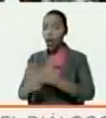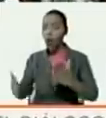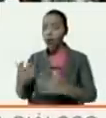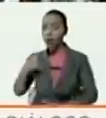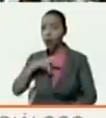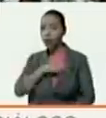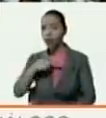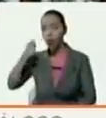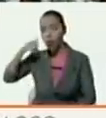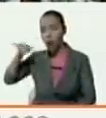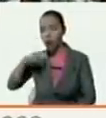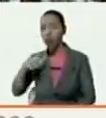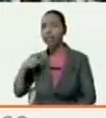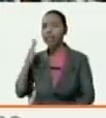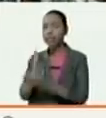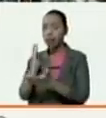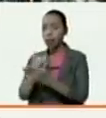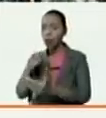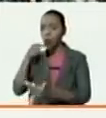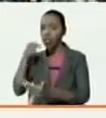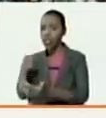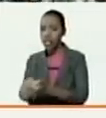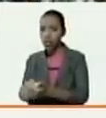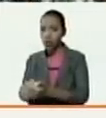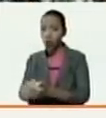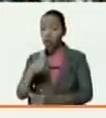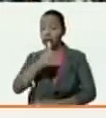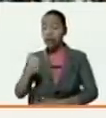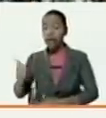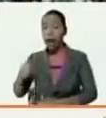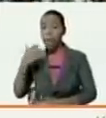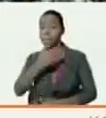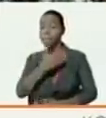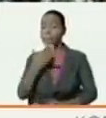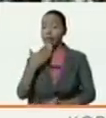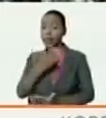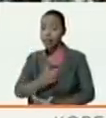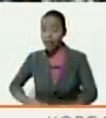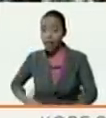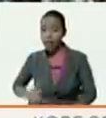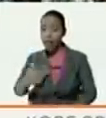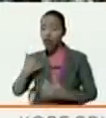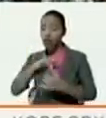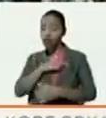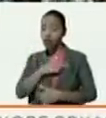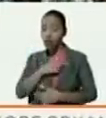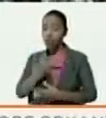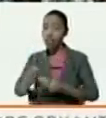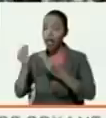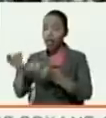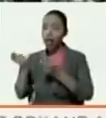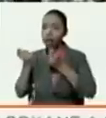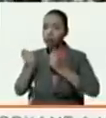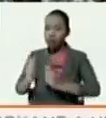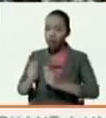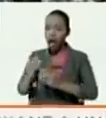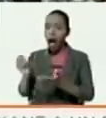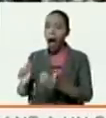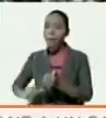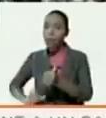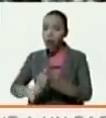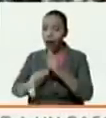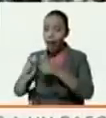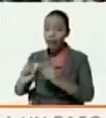lo hemos dicho. Cada vez que el compañero presidente lleva una ley o propone una ley, inmediatamente se le da el tratamiento para apoyar